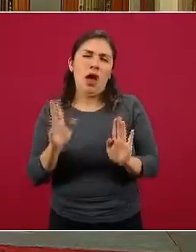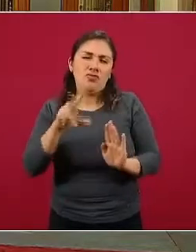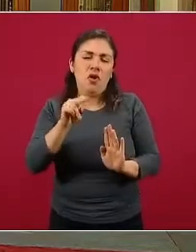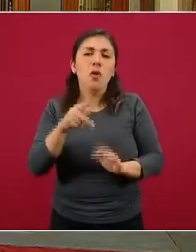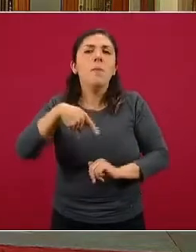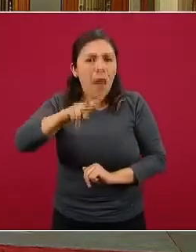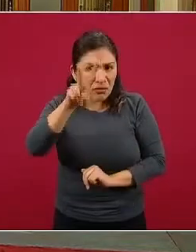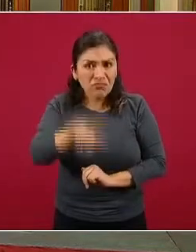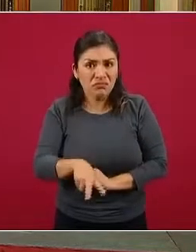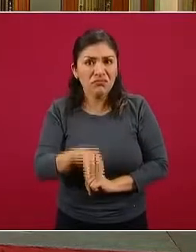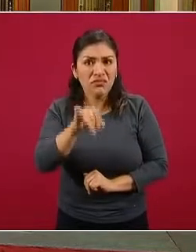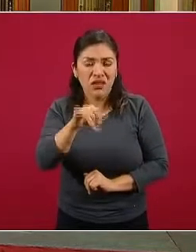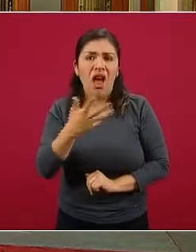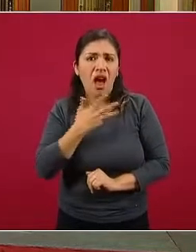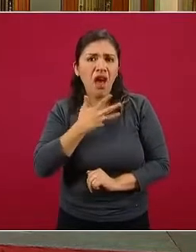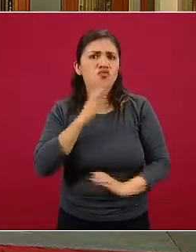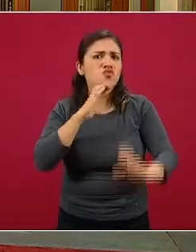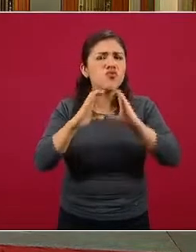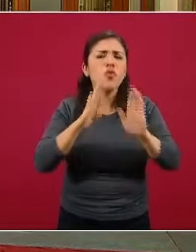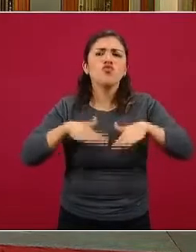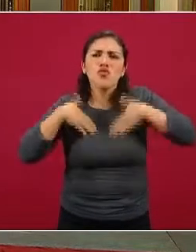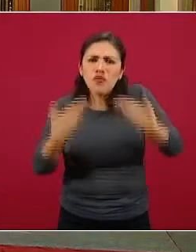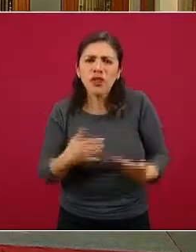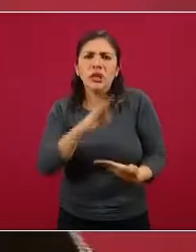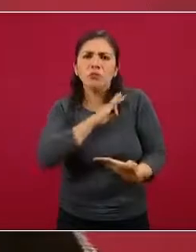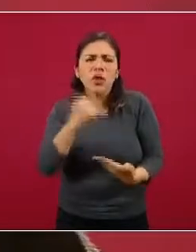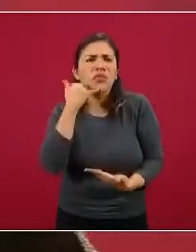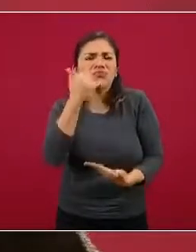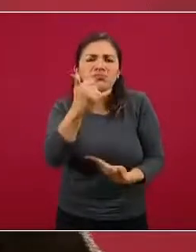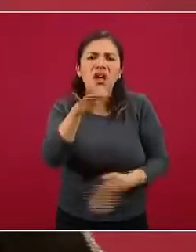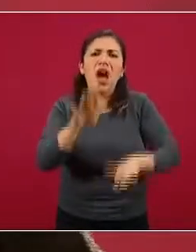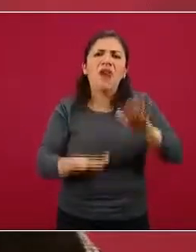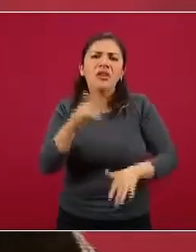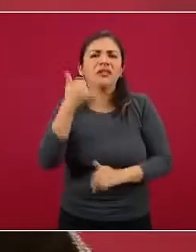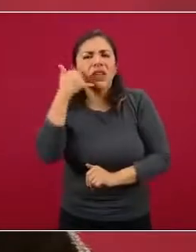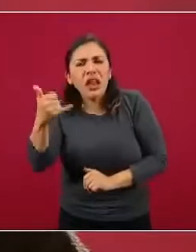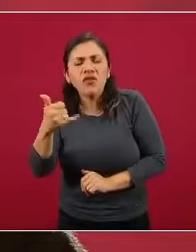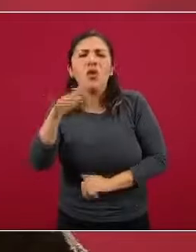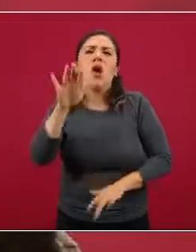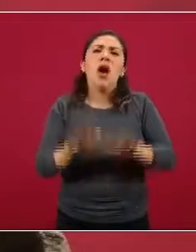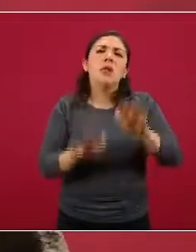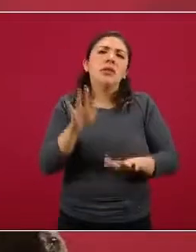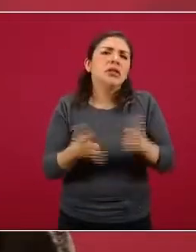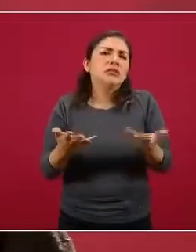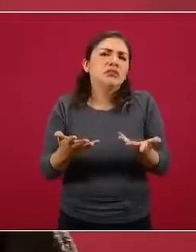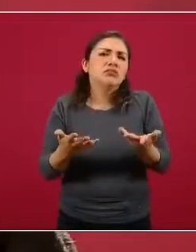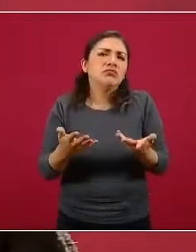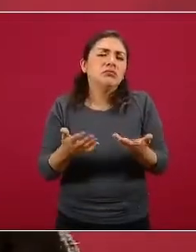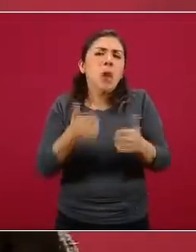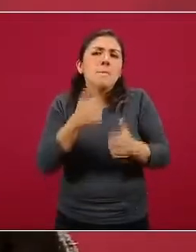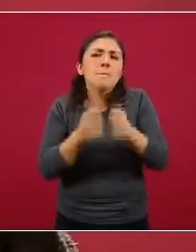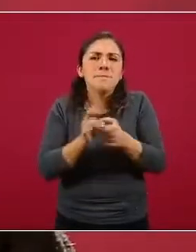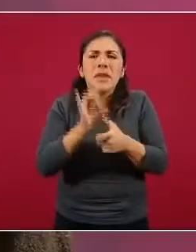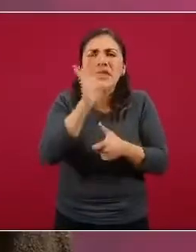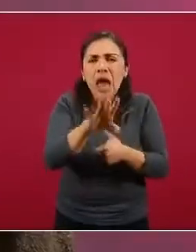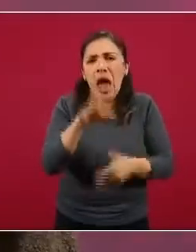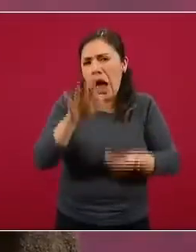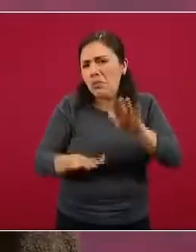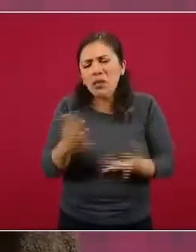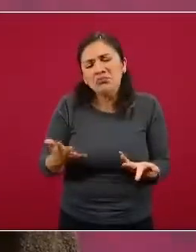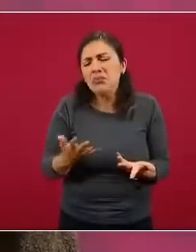pero ciertamente tenemos confianza de hablarnos, a veces por el teléfono celular, a veces nos mandamos